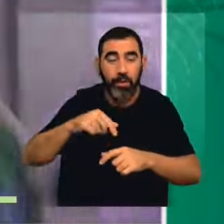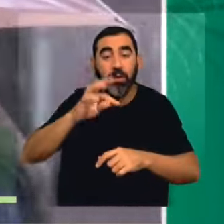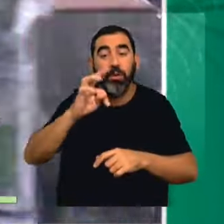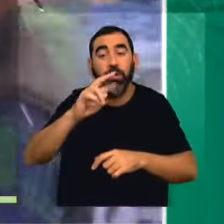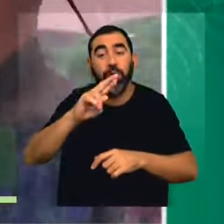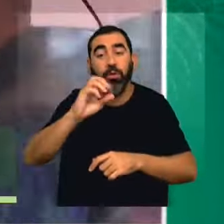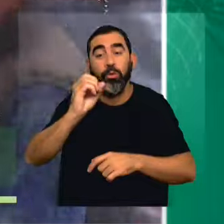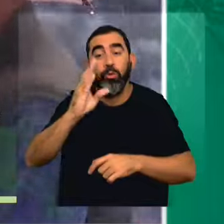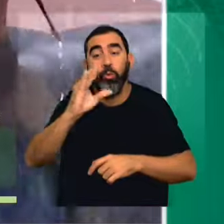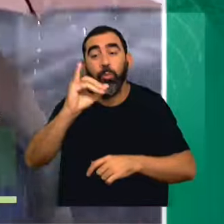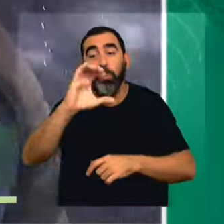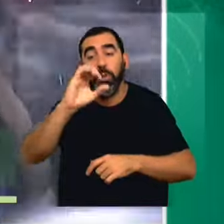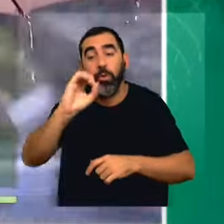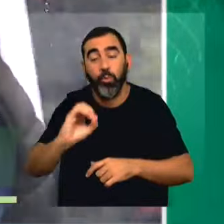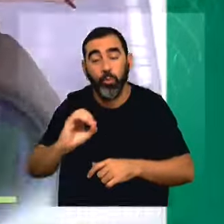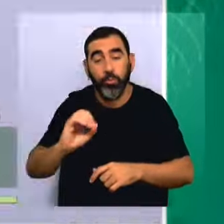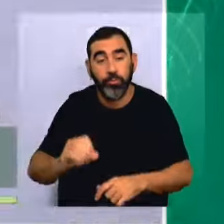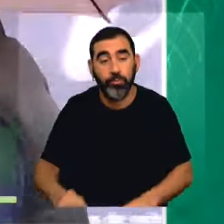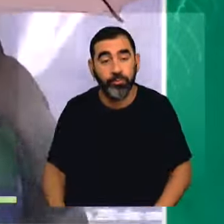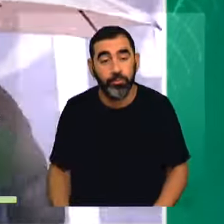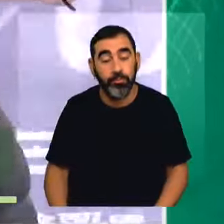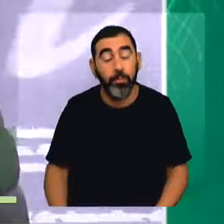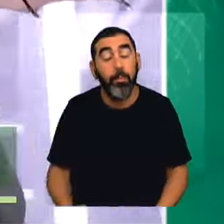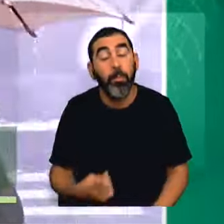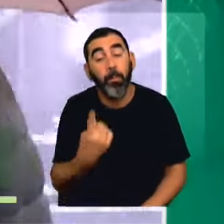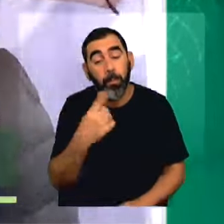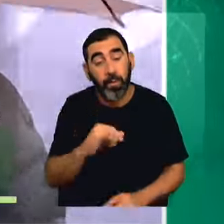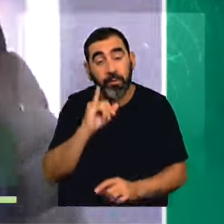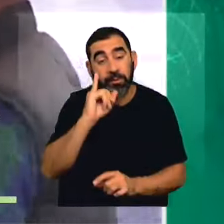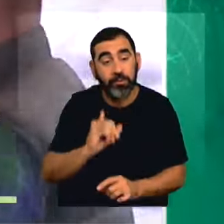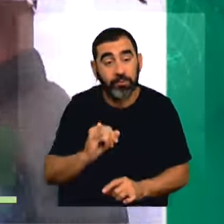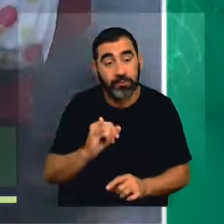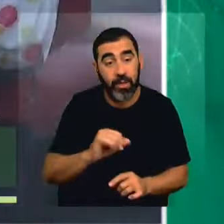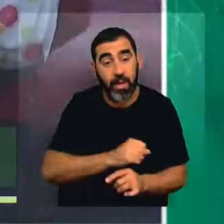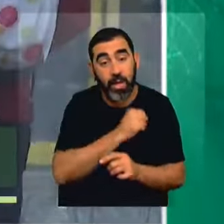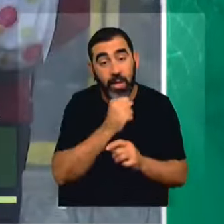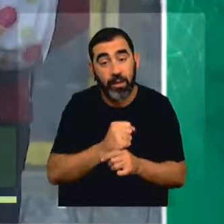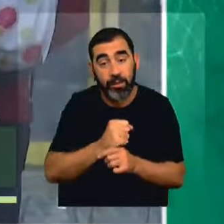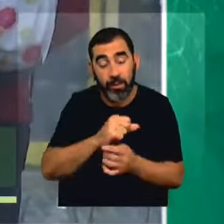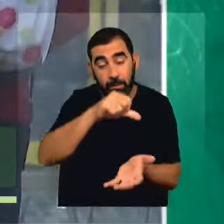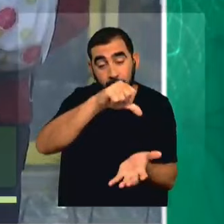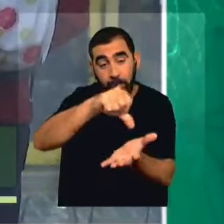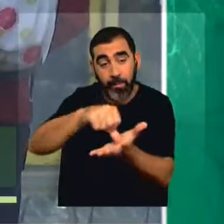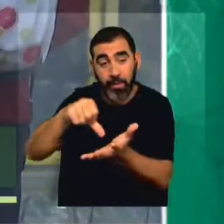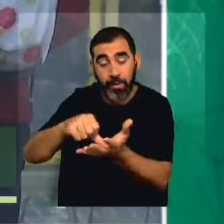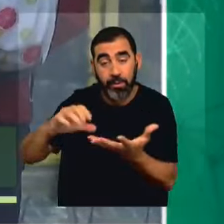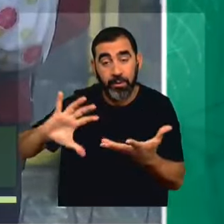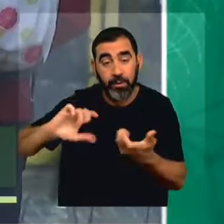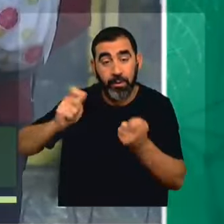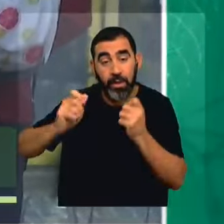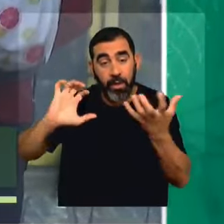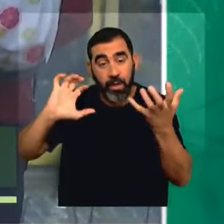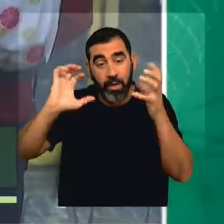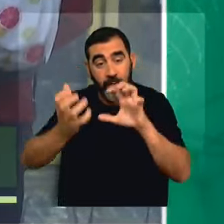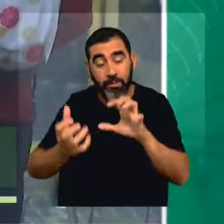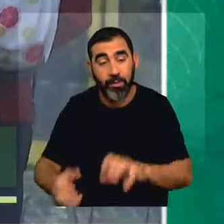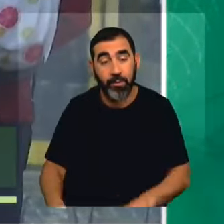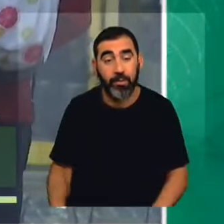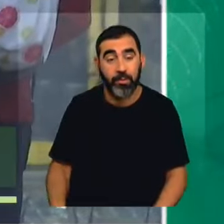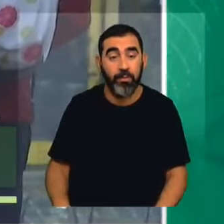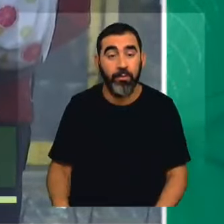de los trópicos llega una señal através de la atmósfera hasta nuestra región y afecta el clima Uruguay